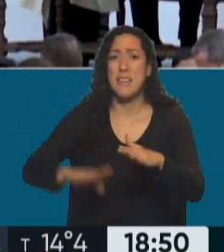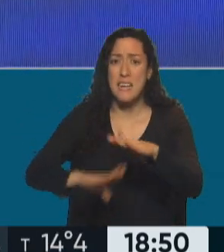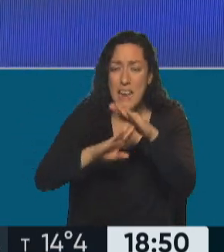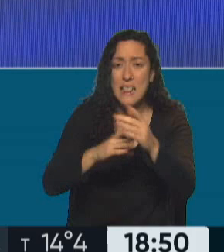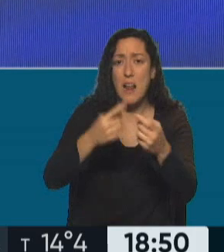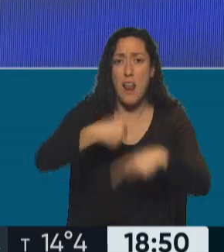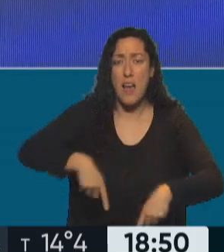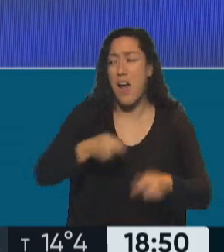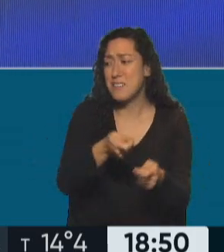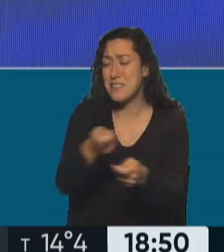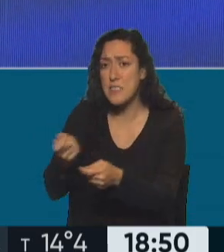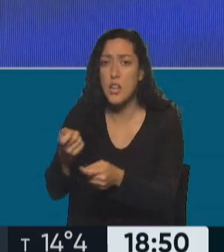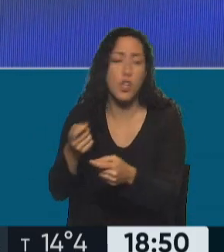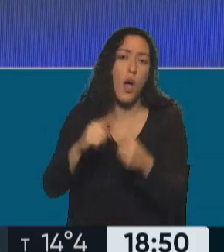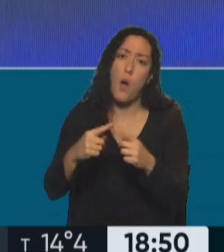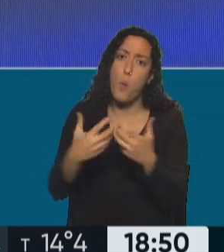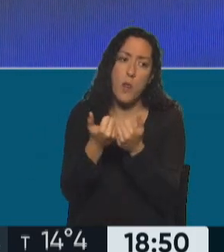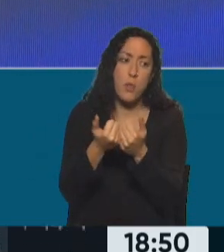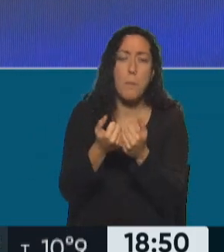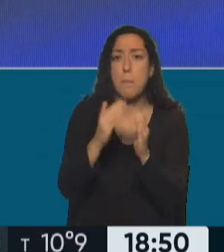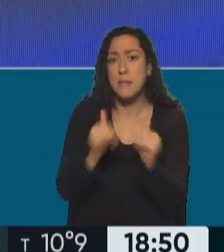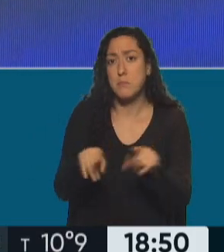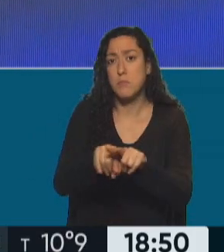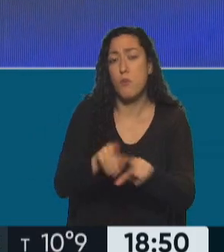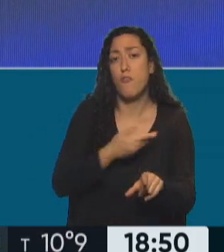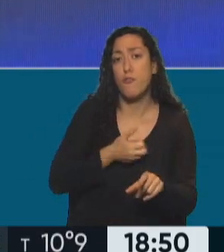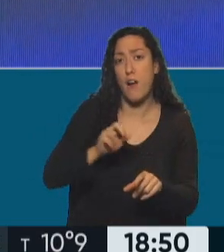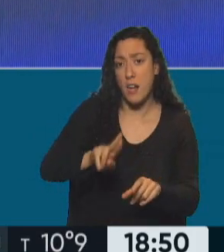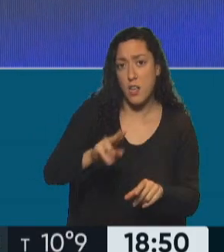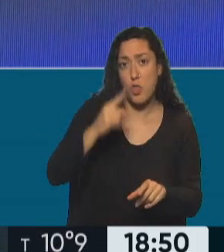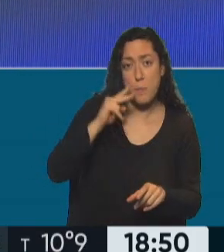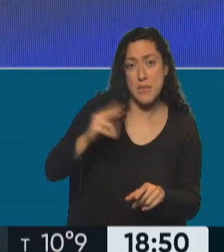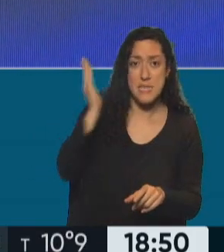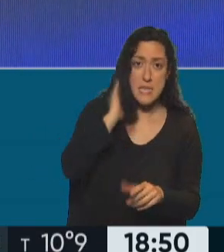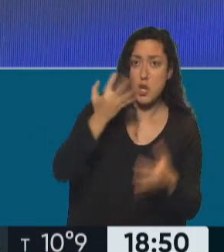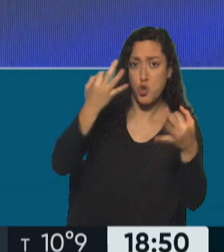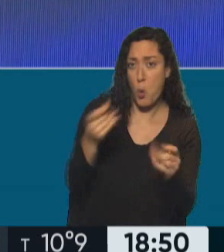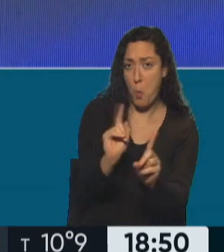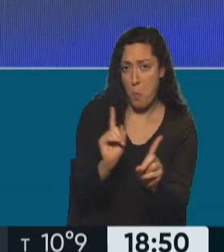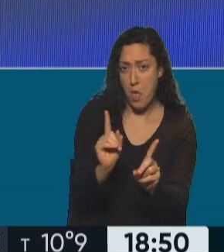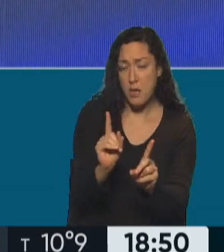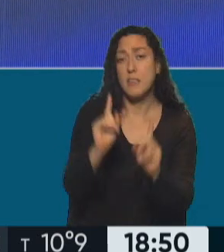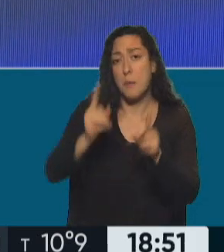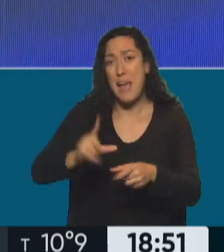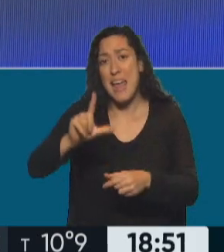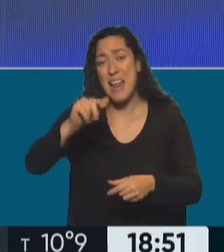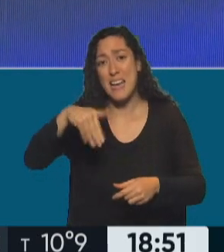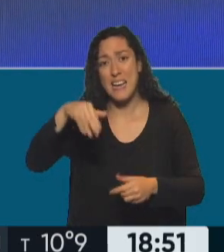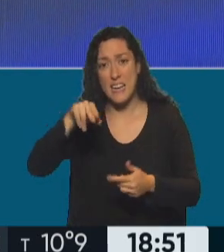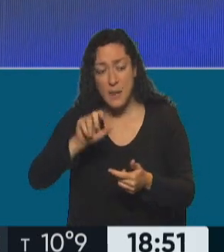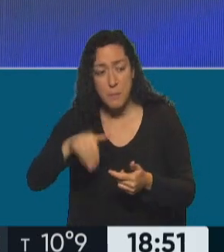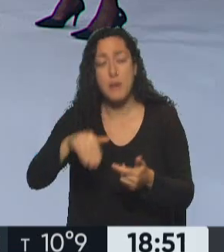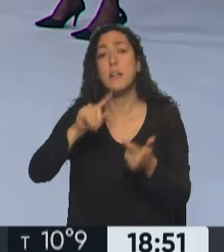demás, bueno, acuerdos de paz, los del 2016 con la FARC que no se cumplieron y sobre todo también con el ELN y con el clan con